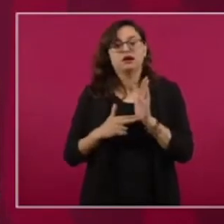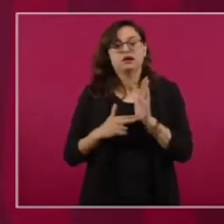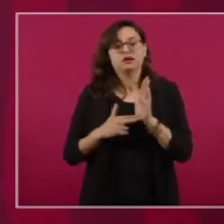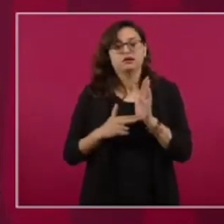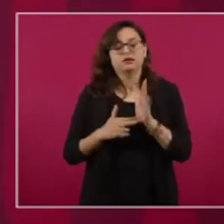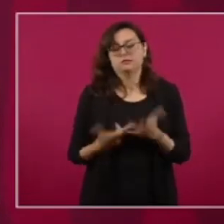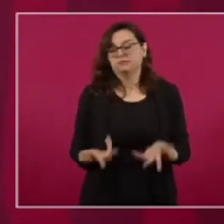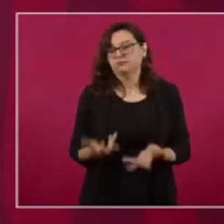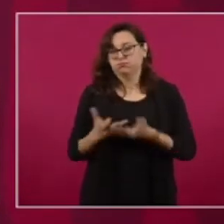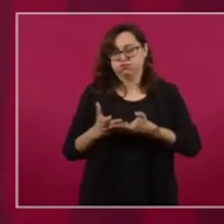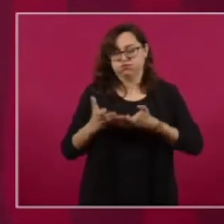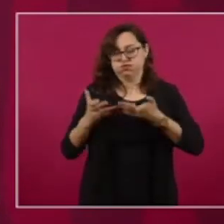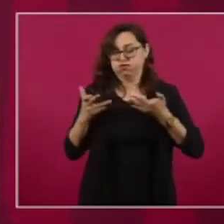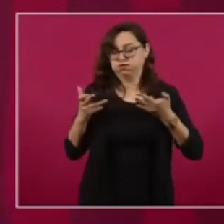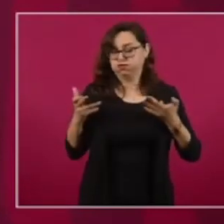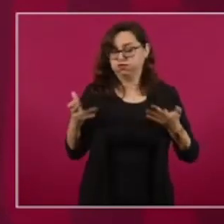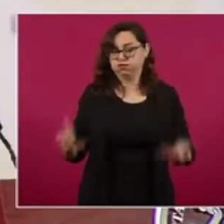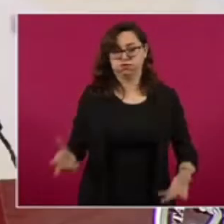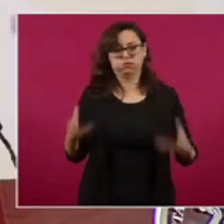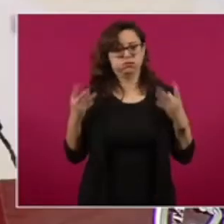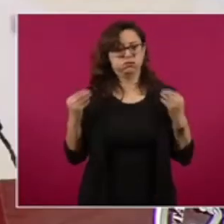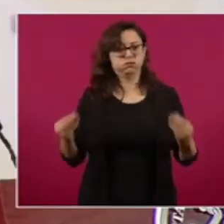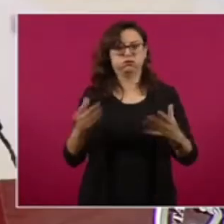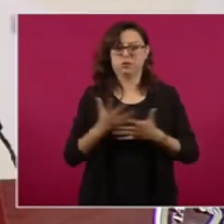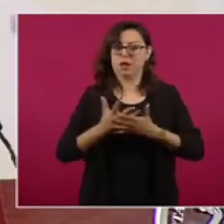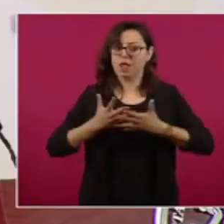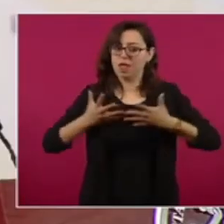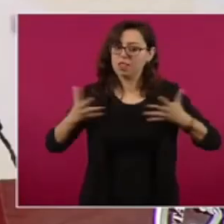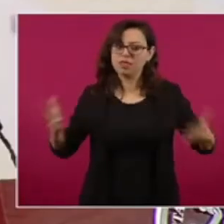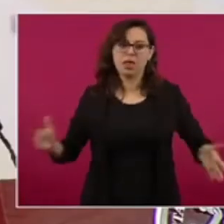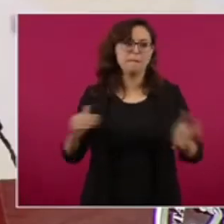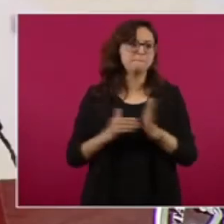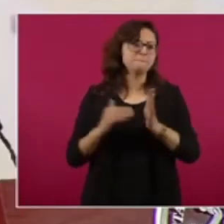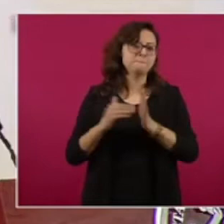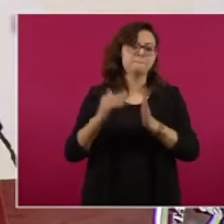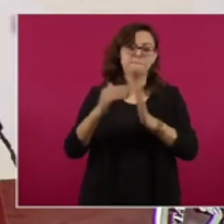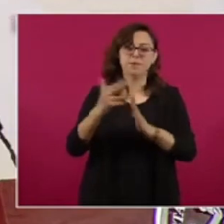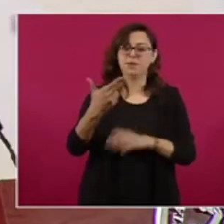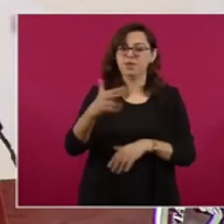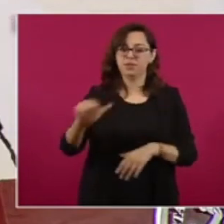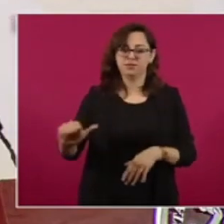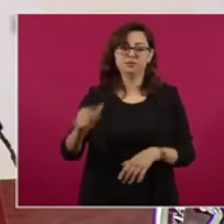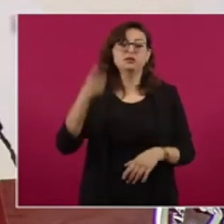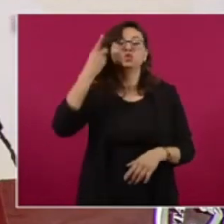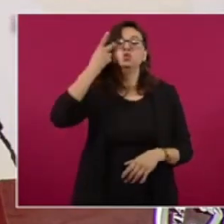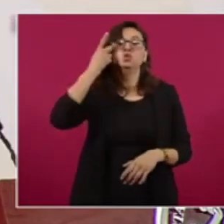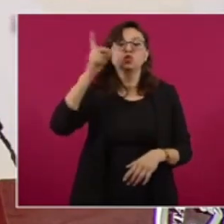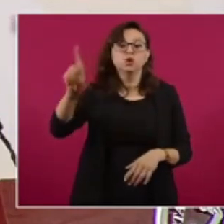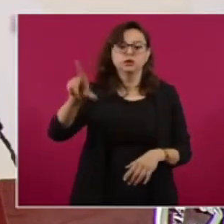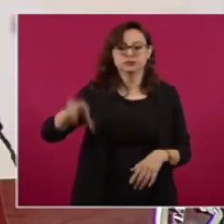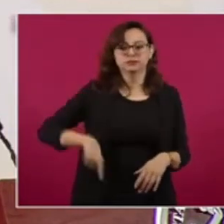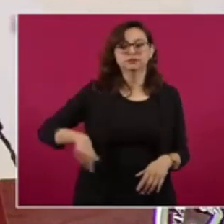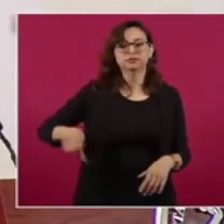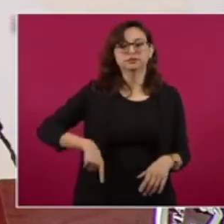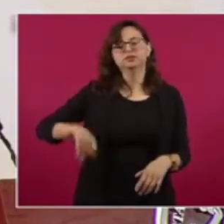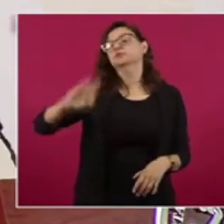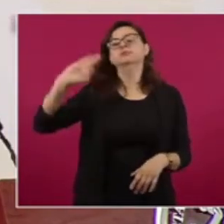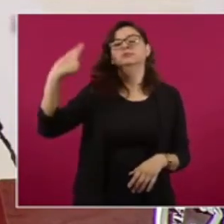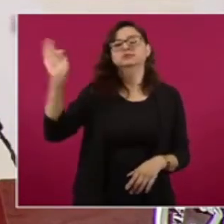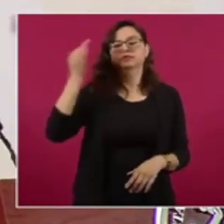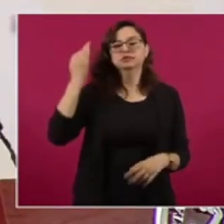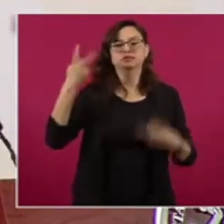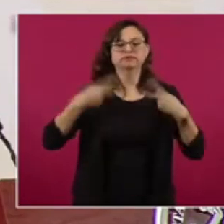son miles de hectáreas de propiedad federal y han estado